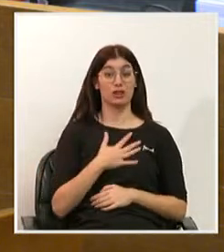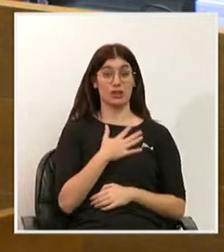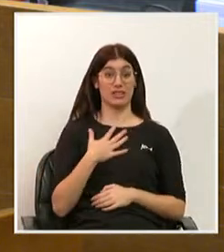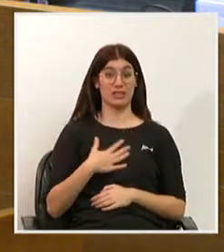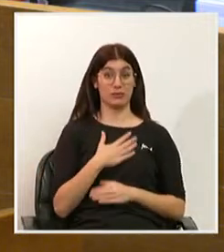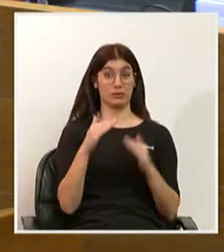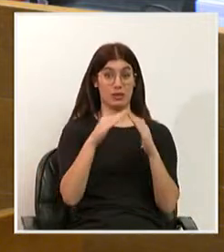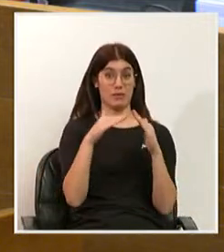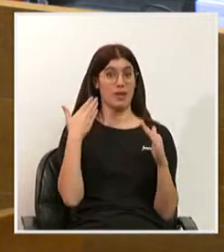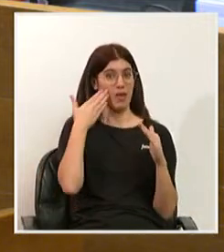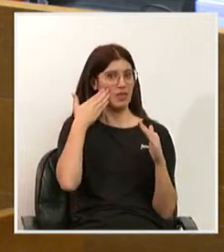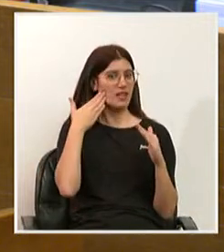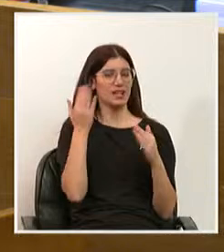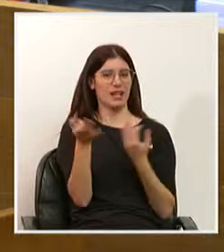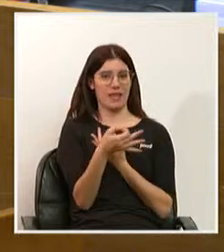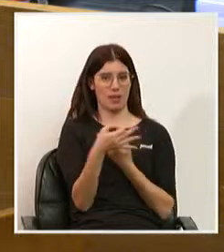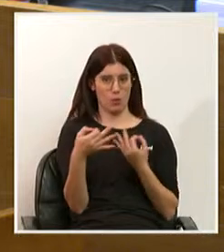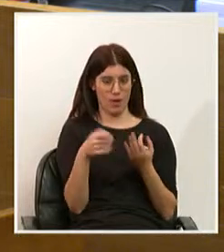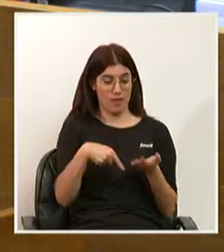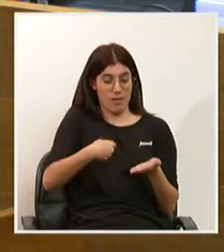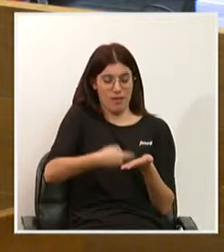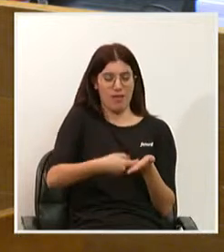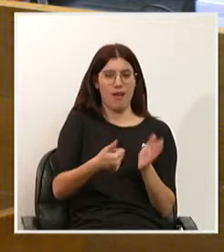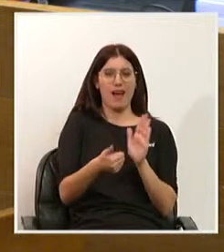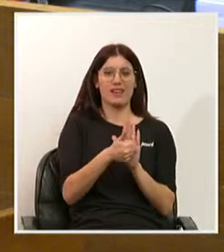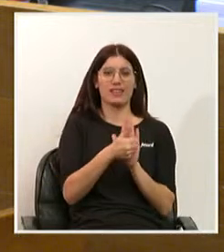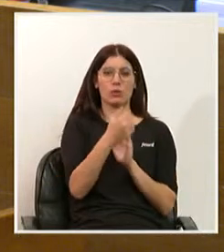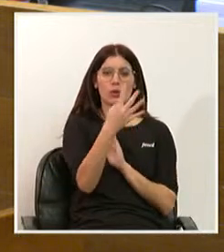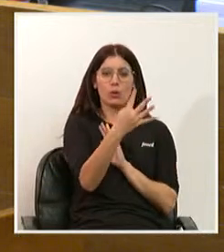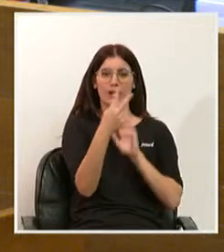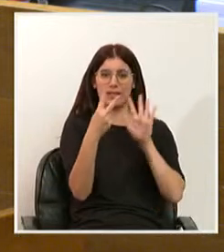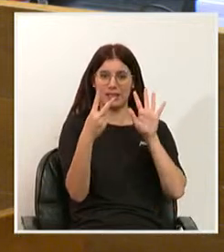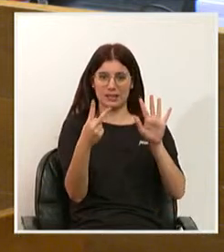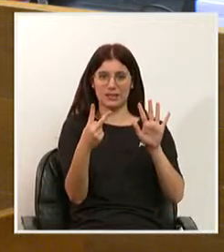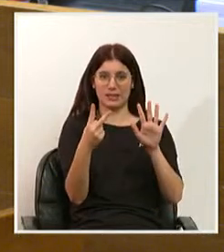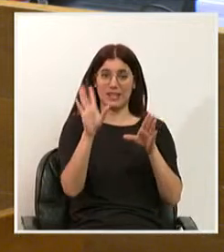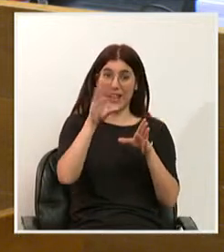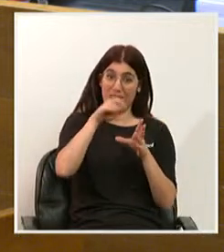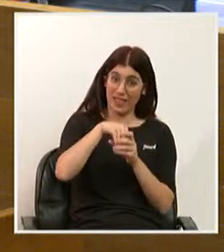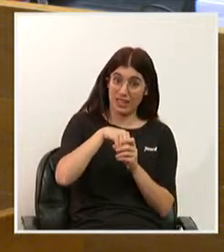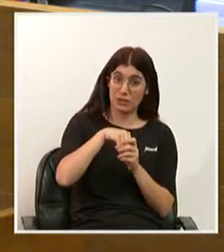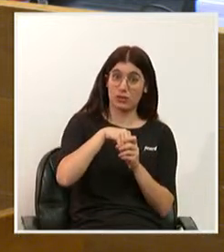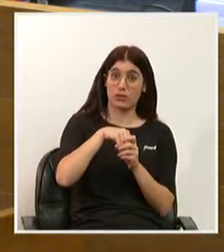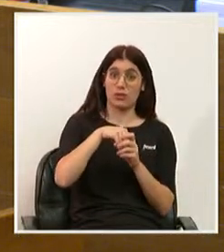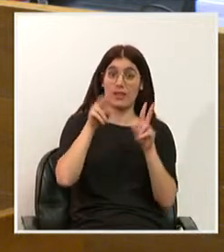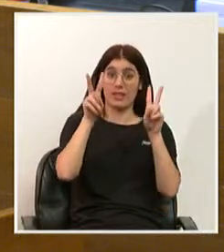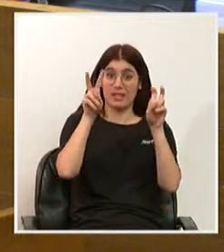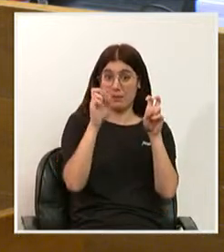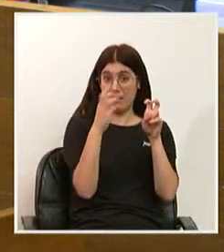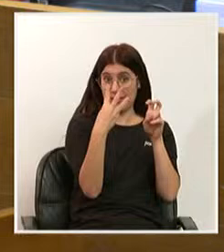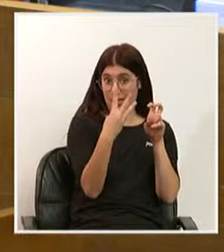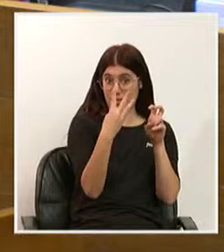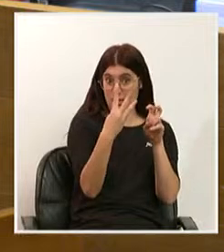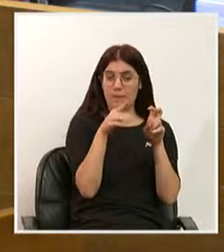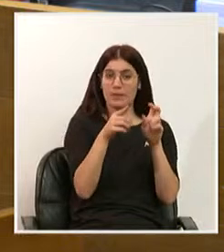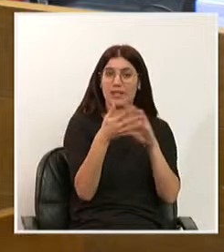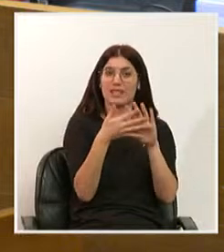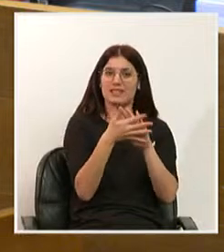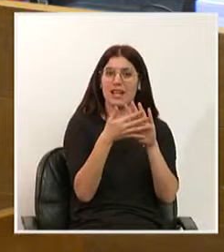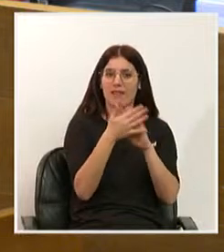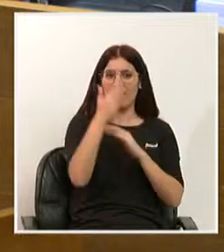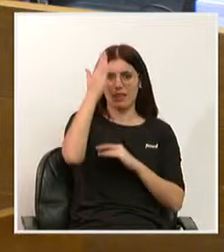digna y adecuada que se recoge en el artículo 47 se encuentra dentro del capítulo tercero donde se tratan los